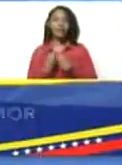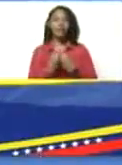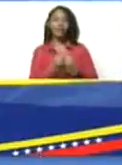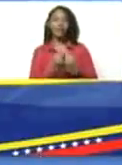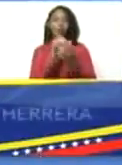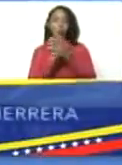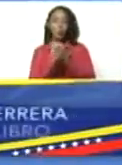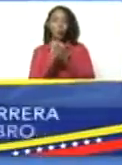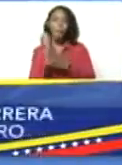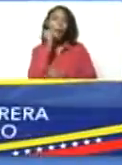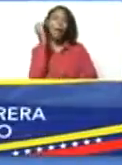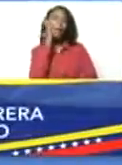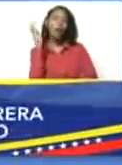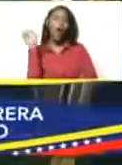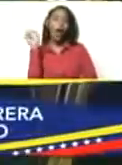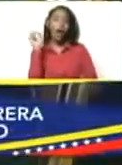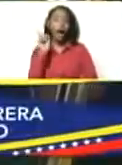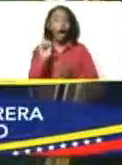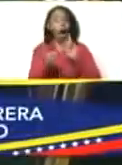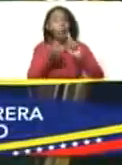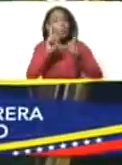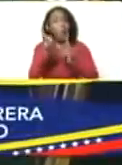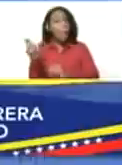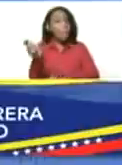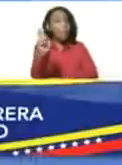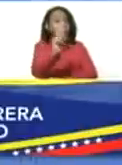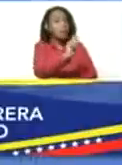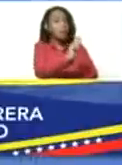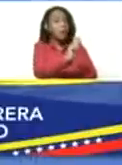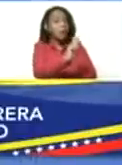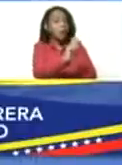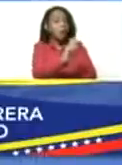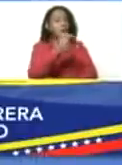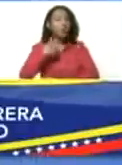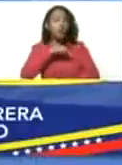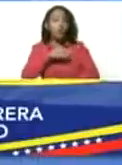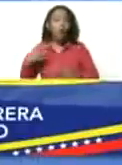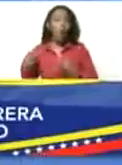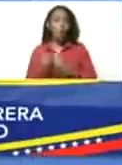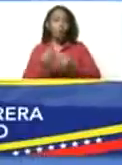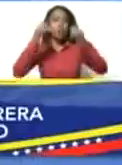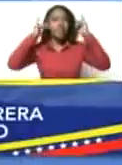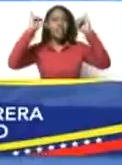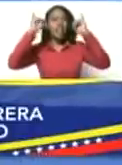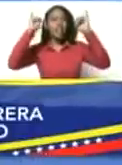padrino, apenas dentro de algunos meses estaremos conmemorando